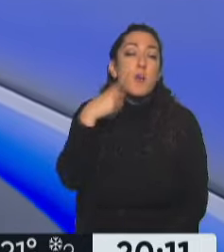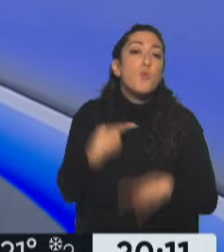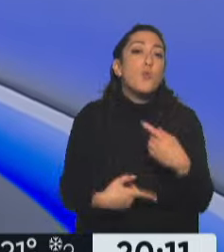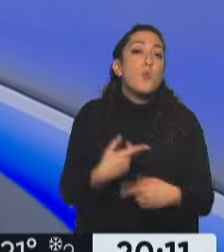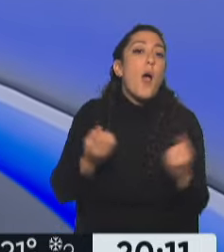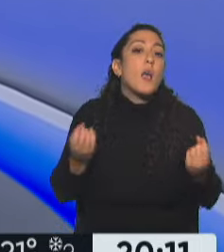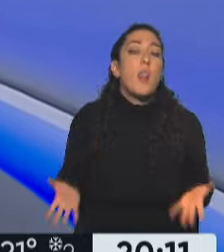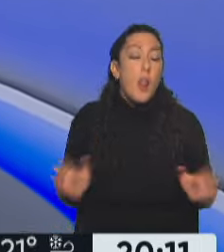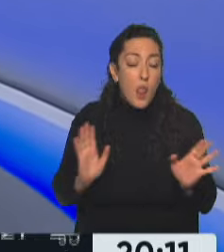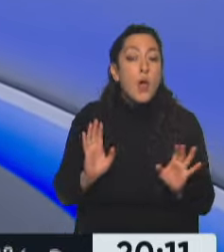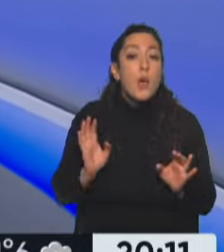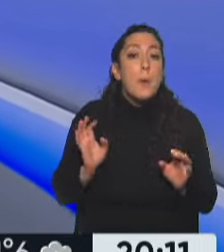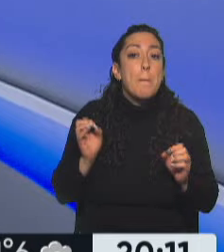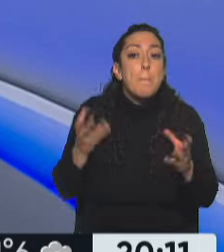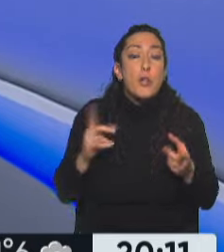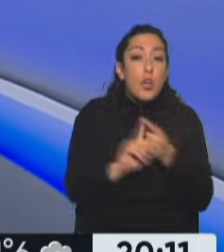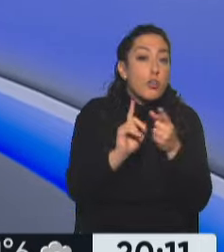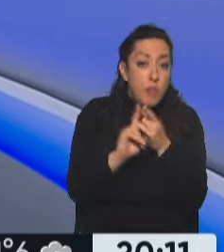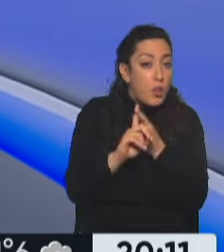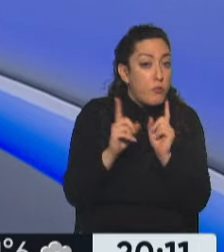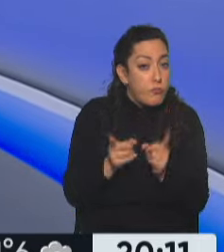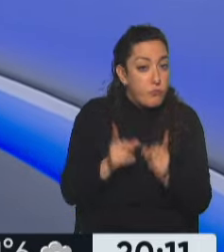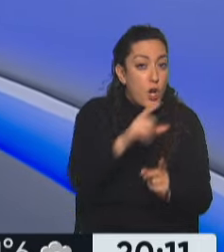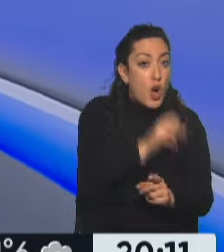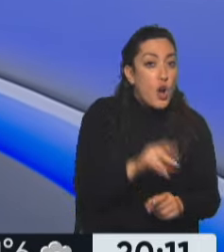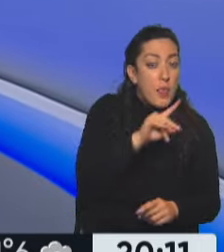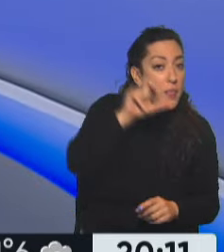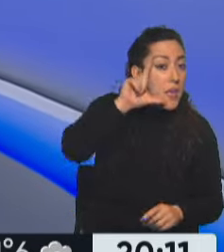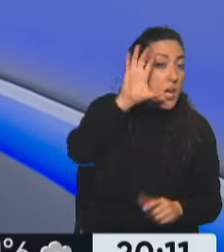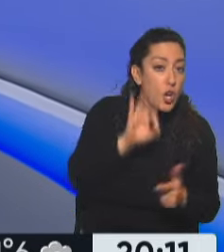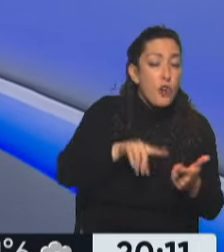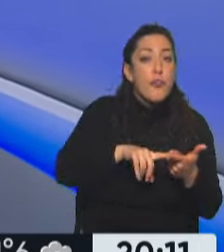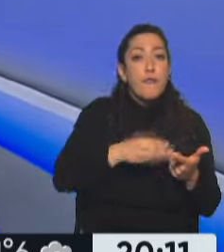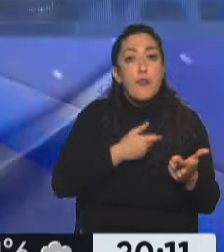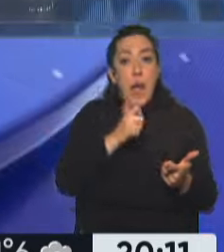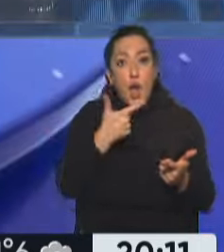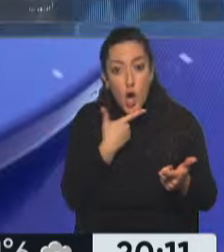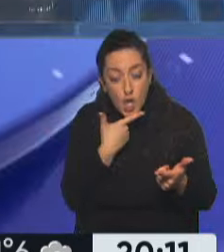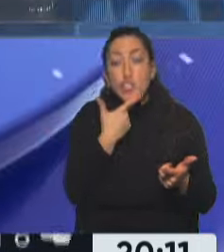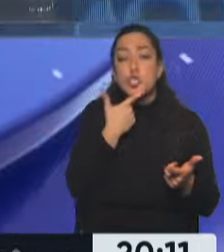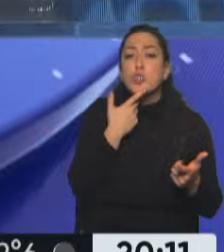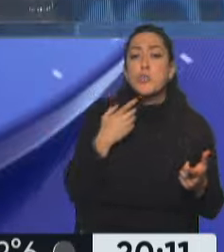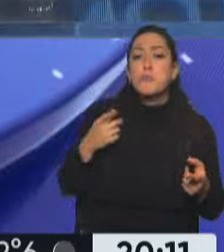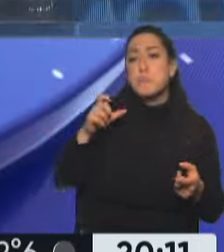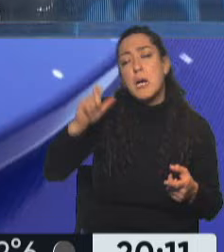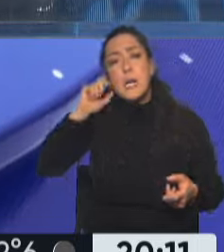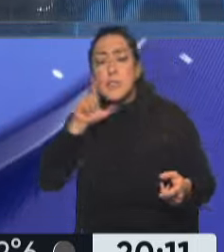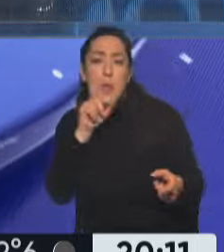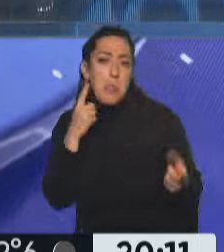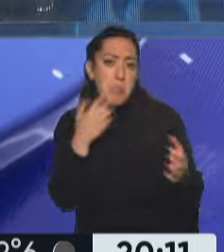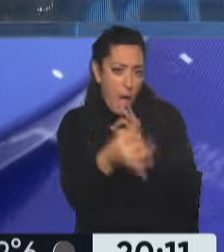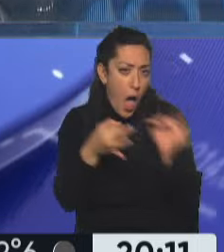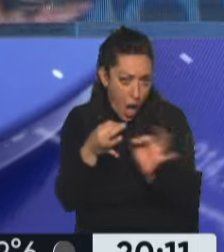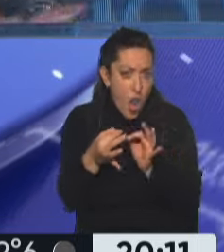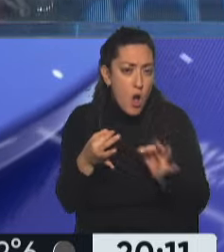siempre los puentes están, en particular Cordero, Guillermo Francos, el jefe de gabinete, también tiene diálogo con ellos, pero bueno, en este momento